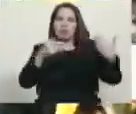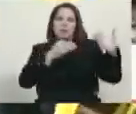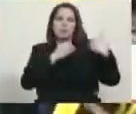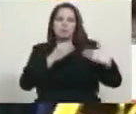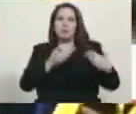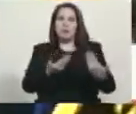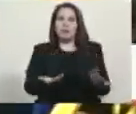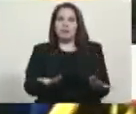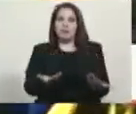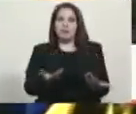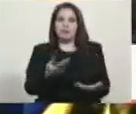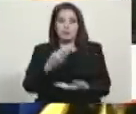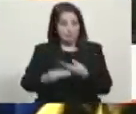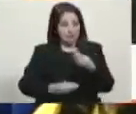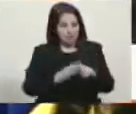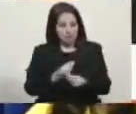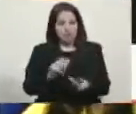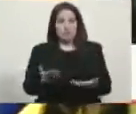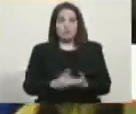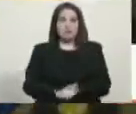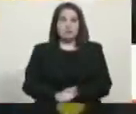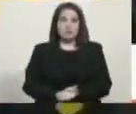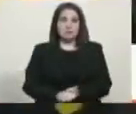fue por ustedes y para ustedes.